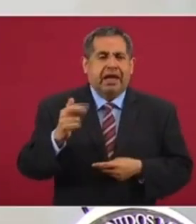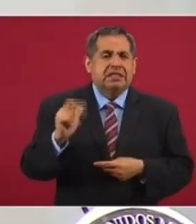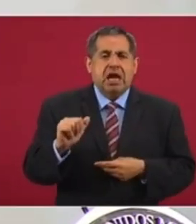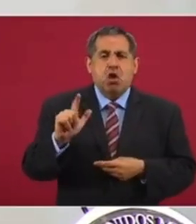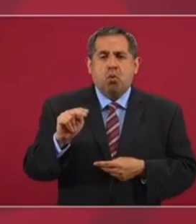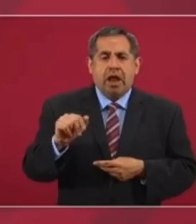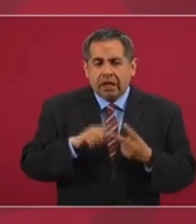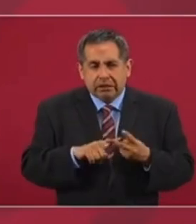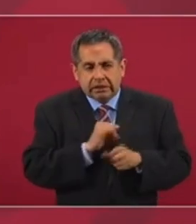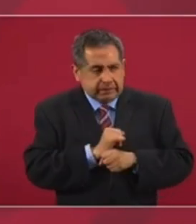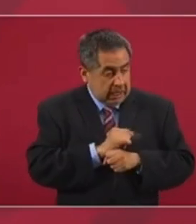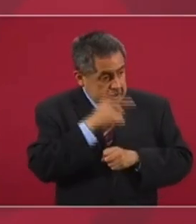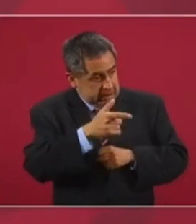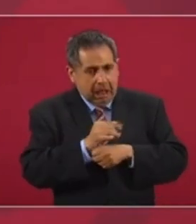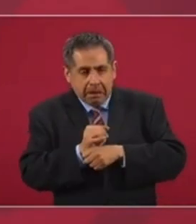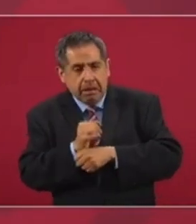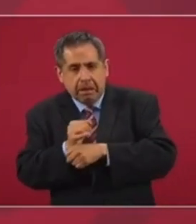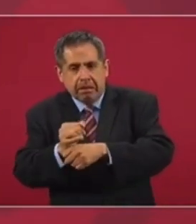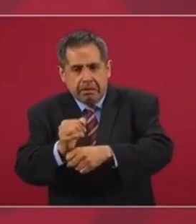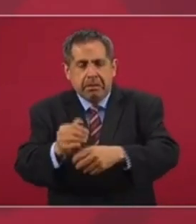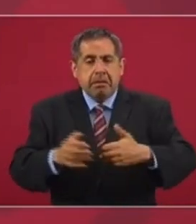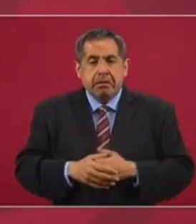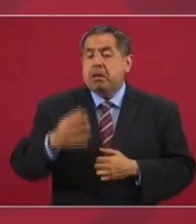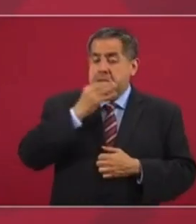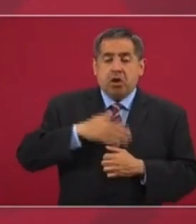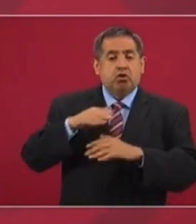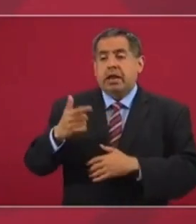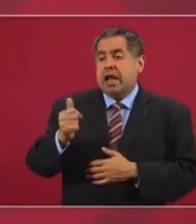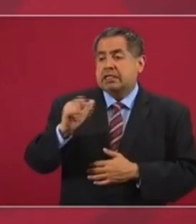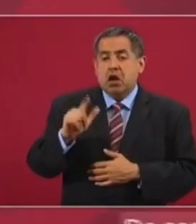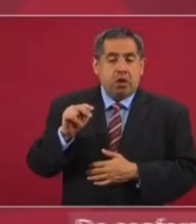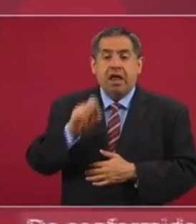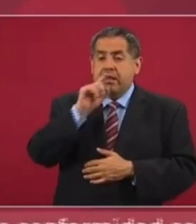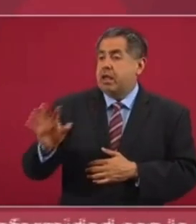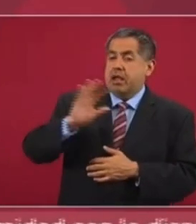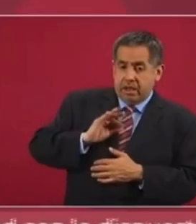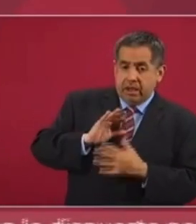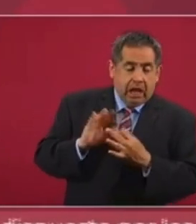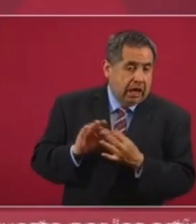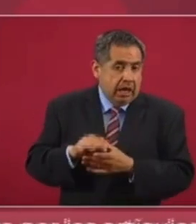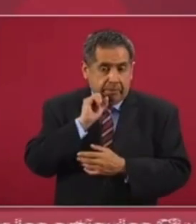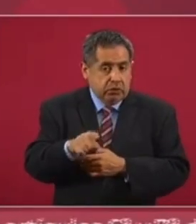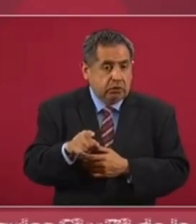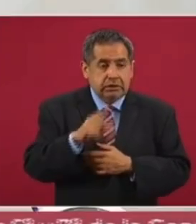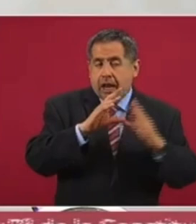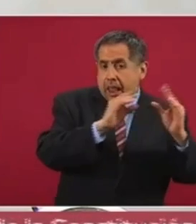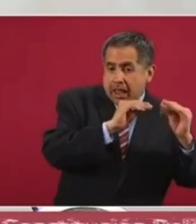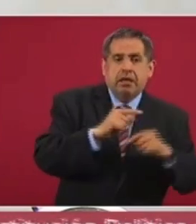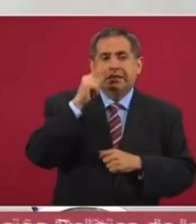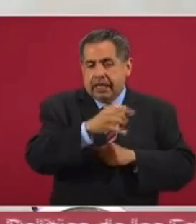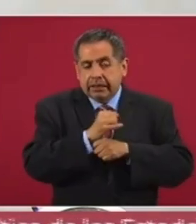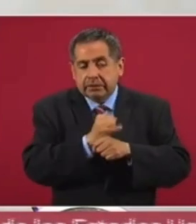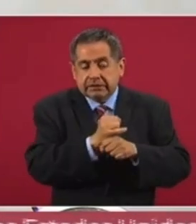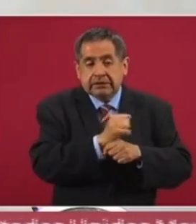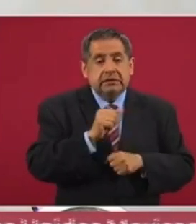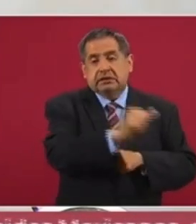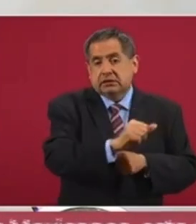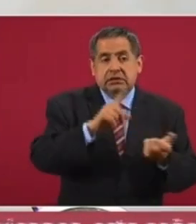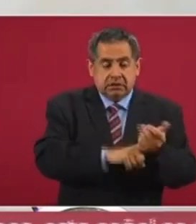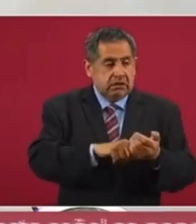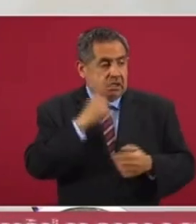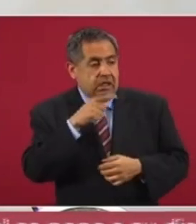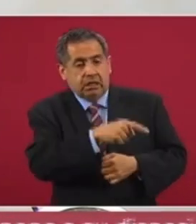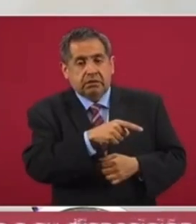Luna. Y hablando del caso de García Luna, me dijo de que también se mencionaba de que había una investigación que